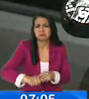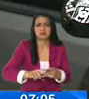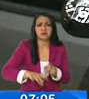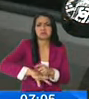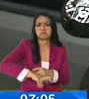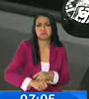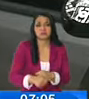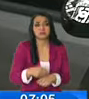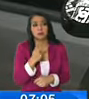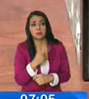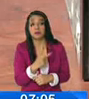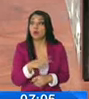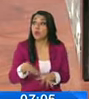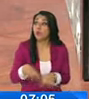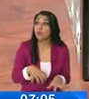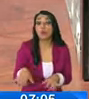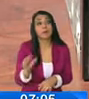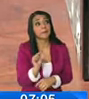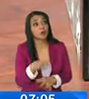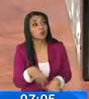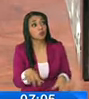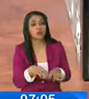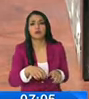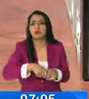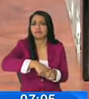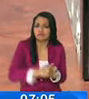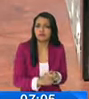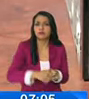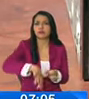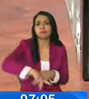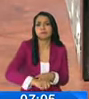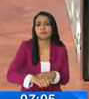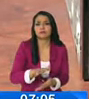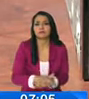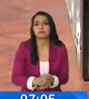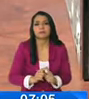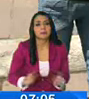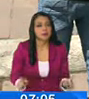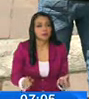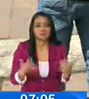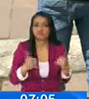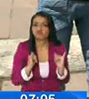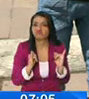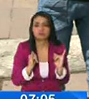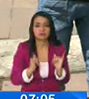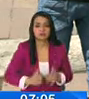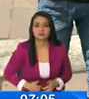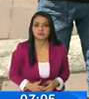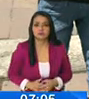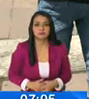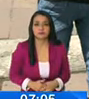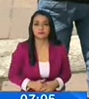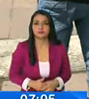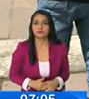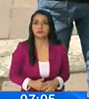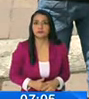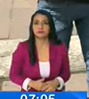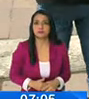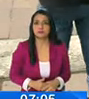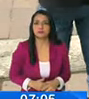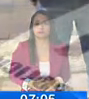donde había poco movimiento de personas para trabajar más tranquilos, pero no había obstáculos que los detenga. En Quito informó